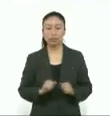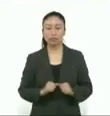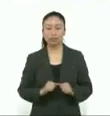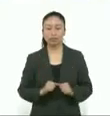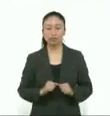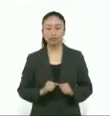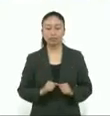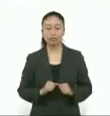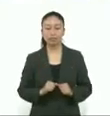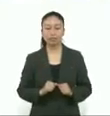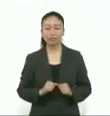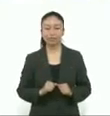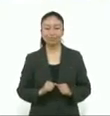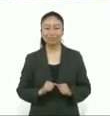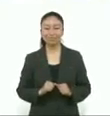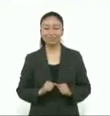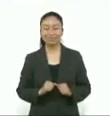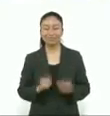Cisneros.